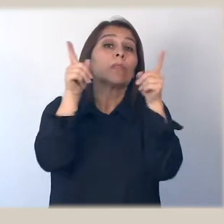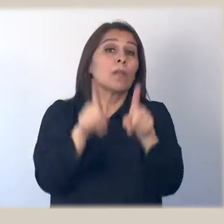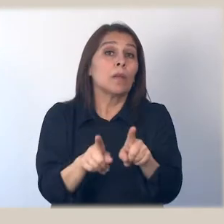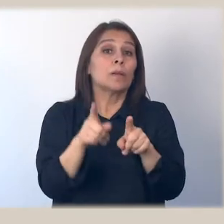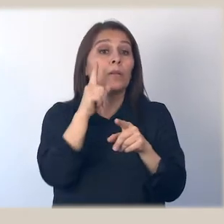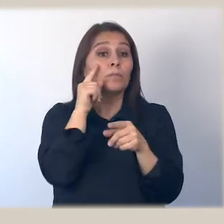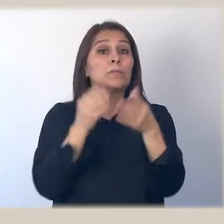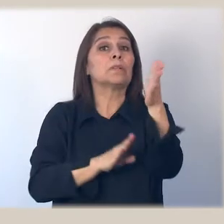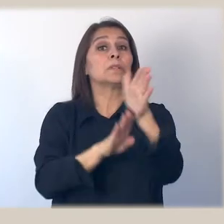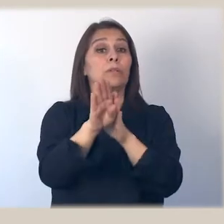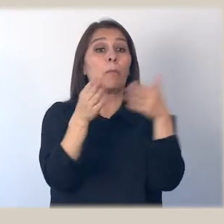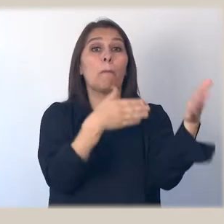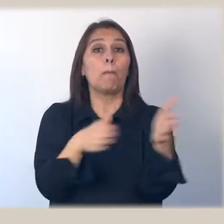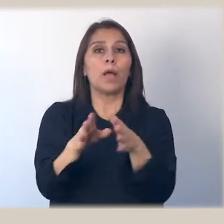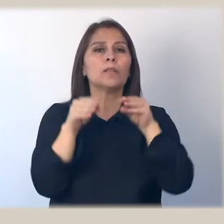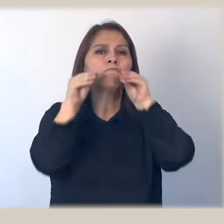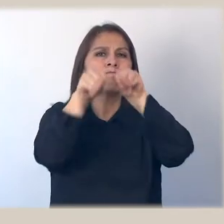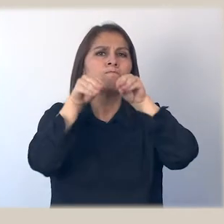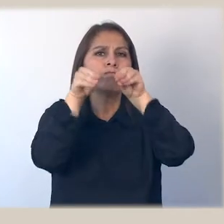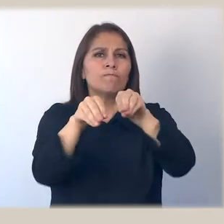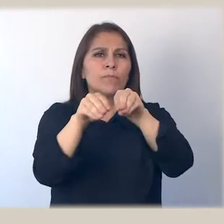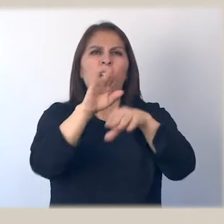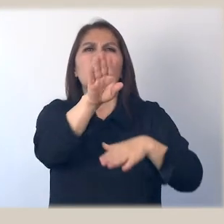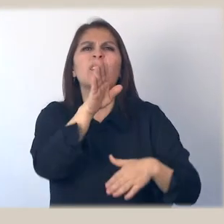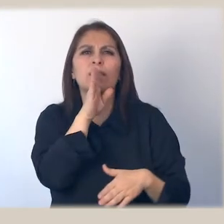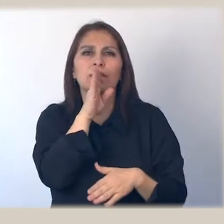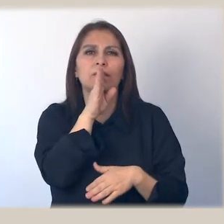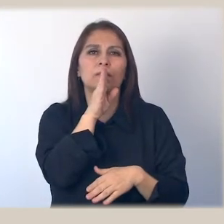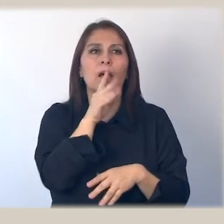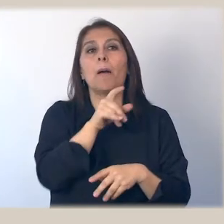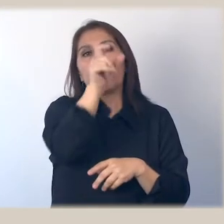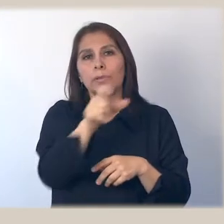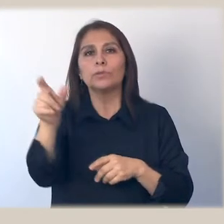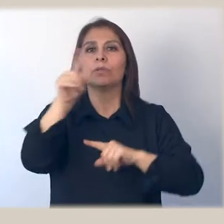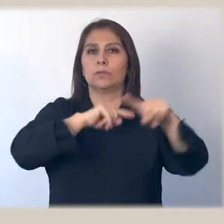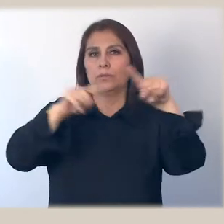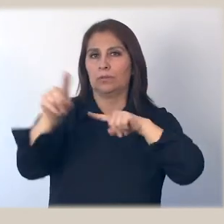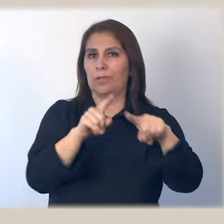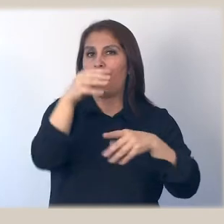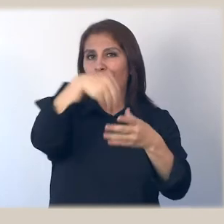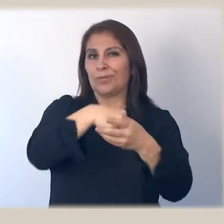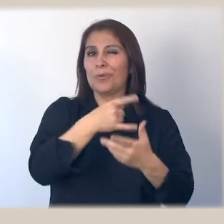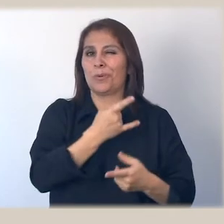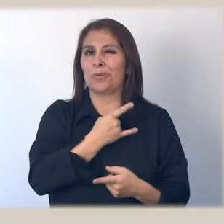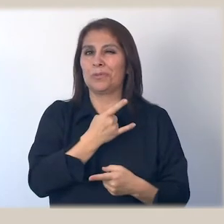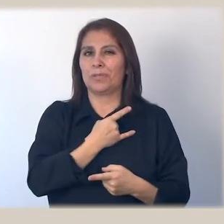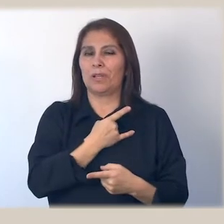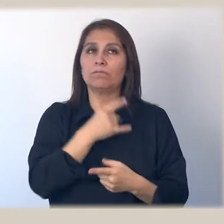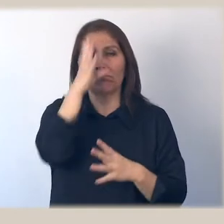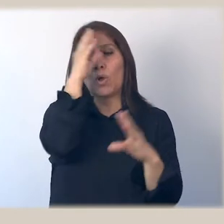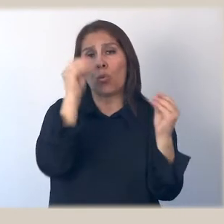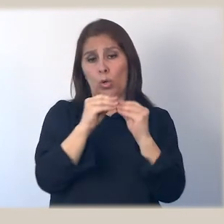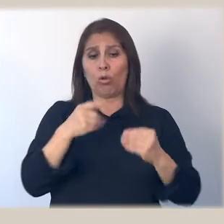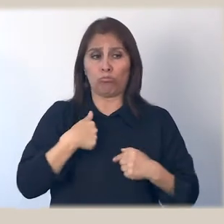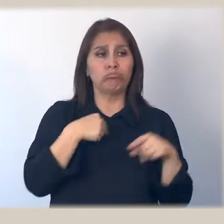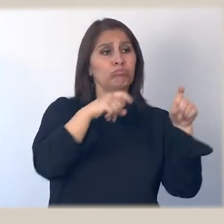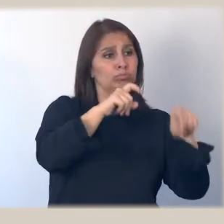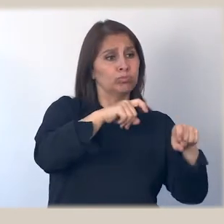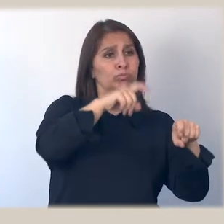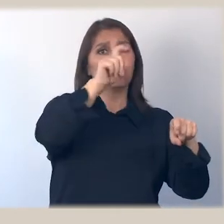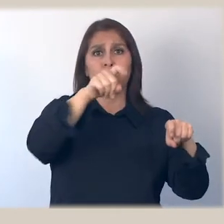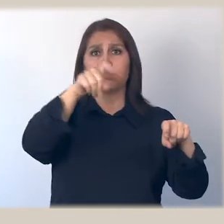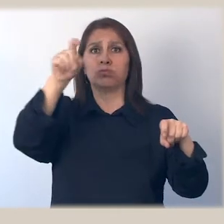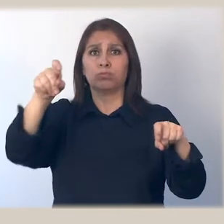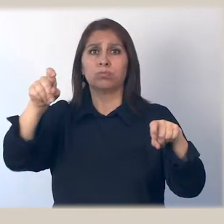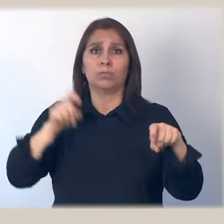y desarrollar un plan de capacitación y formación dirigidos al personal administrativo de la universidad según sus necesidades.